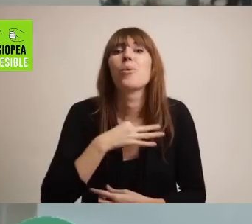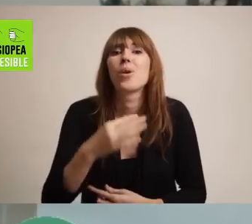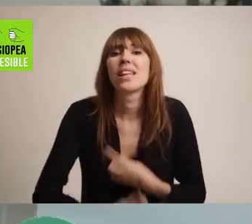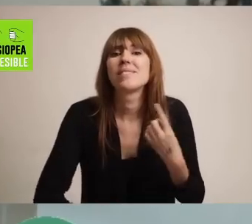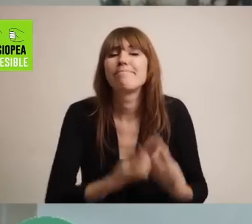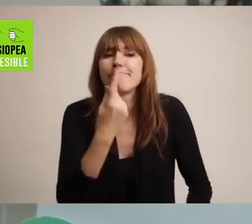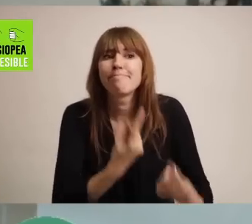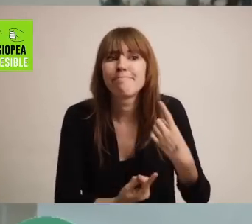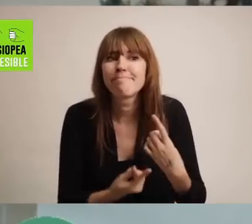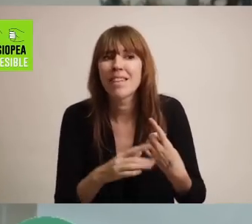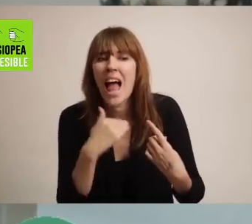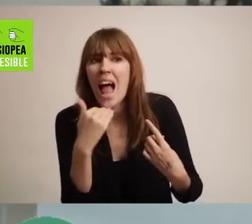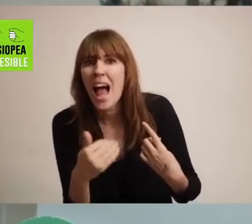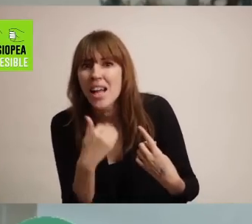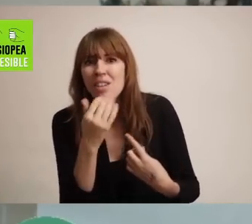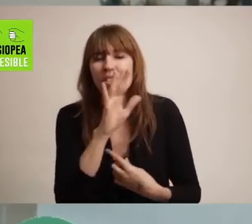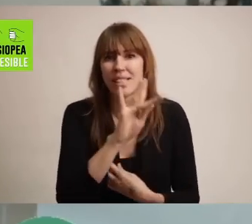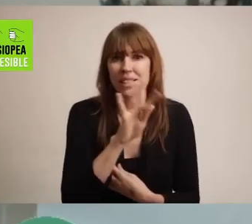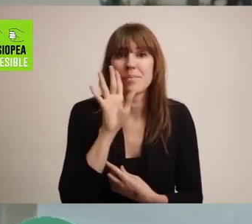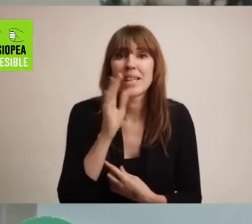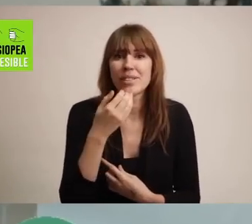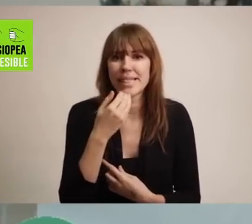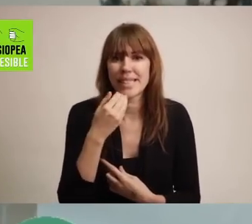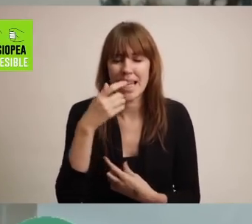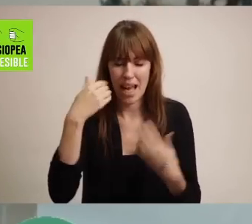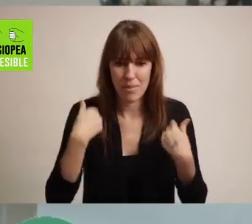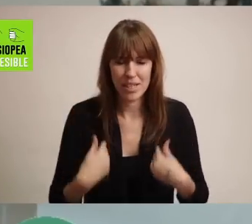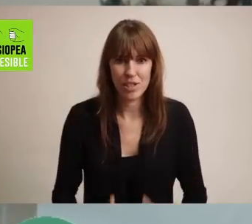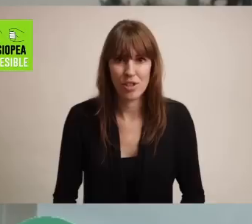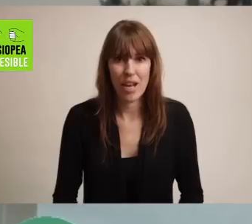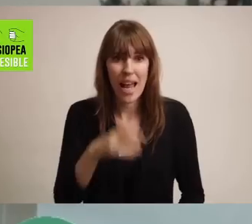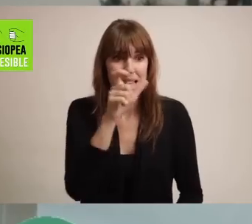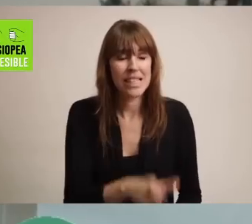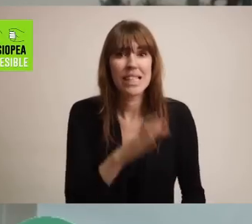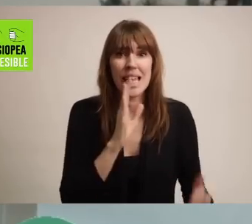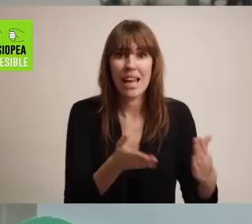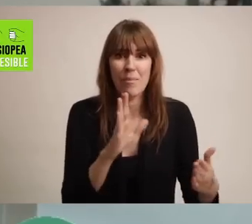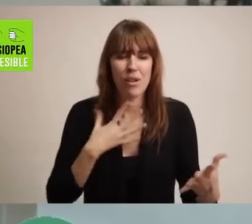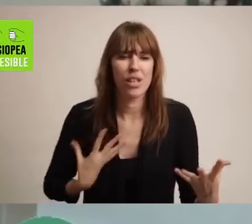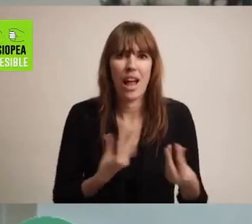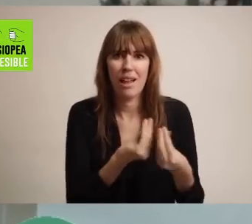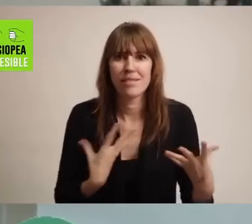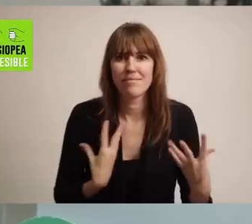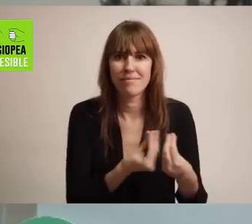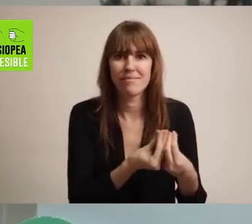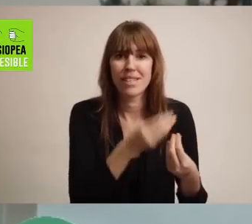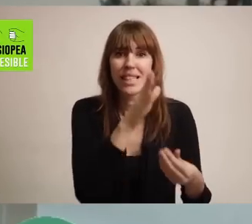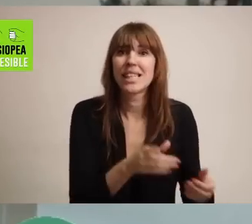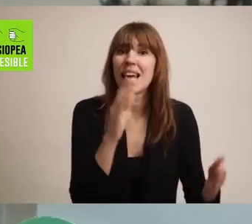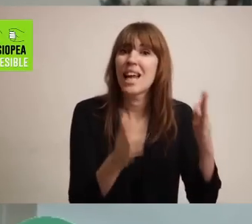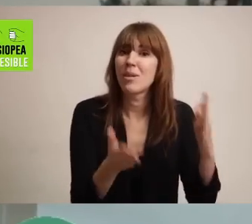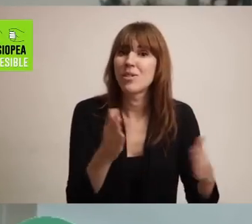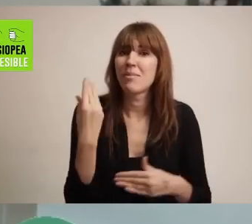menos, pero que si la persona no pone de sí y sigue pretendiéndose apoyar en el terapeuta, y el terapeuta por su propio